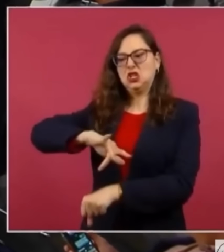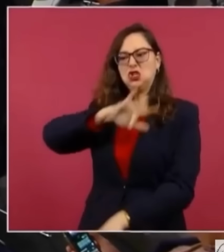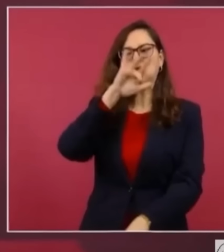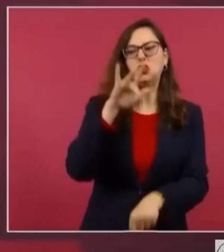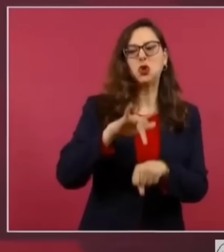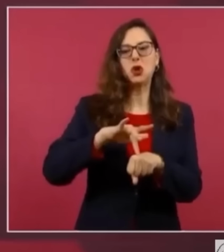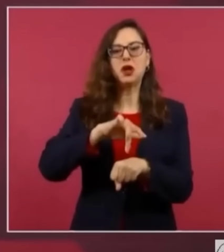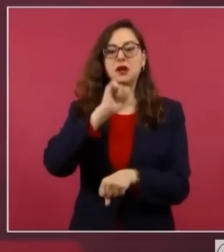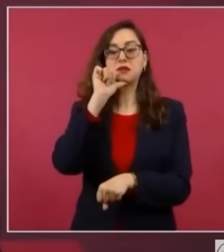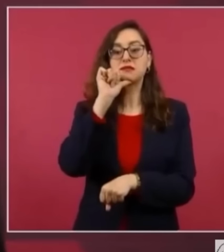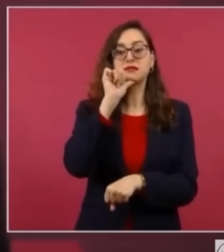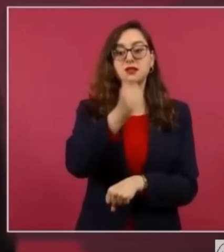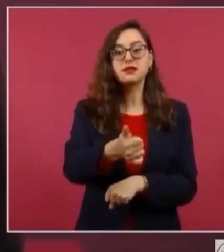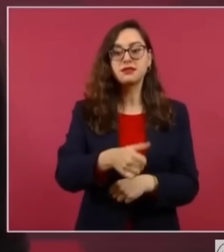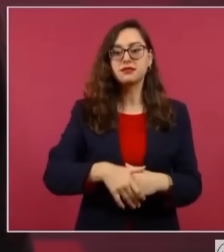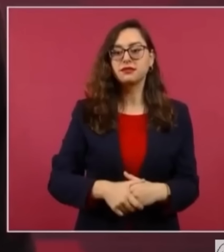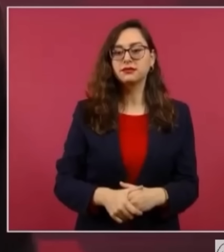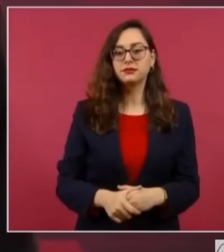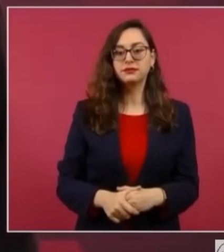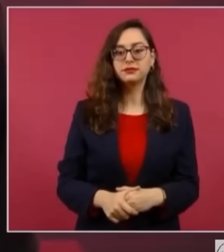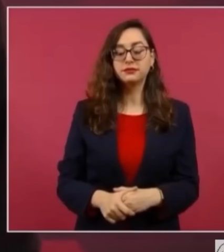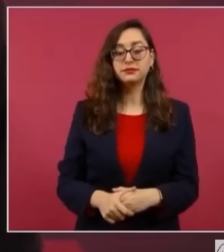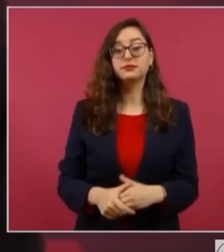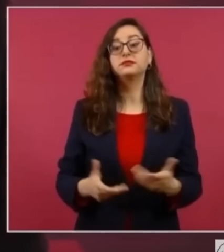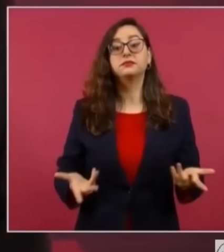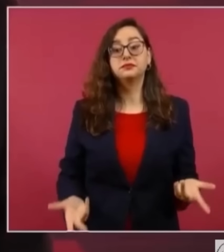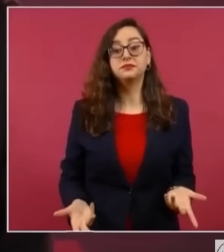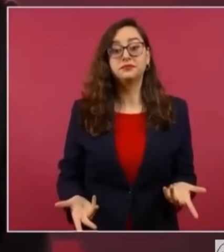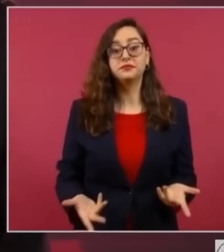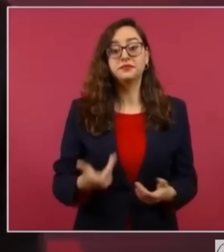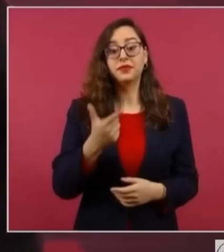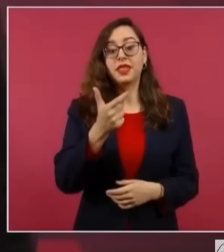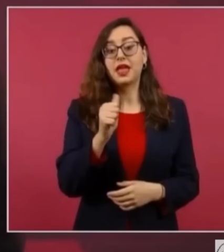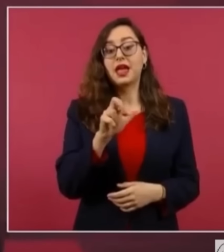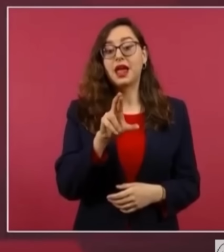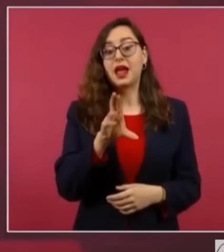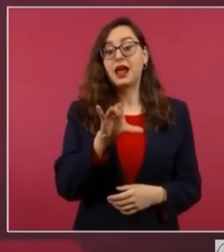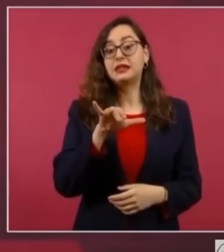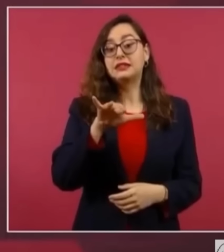Sí, como ahora están los mismos. García Luna no se toca.